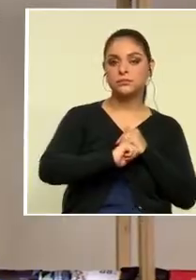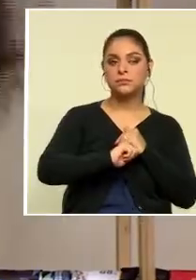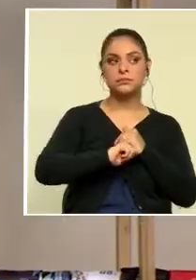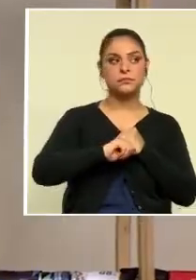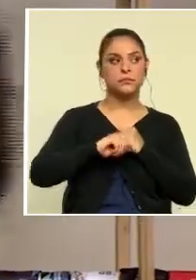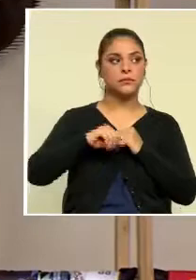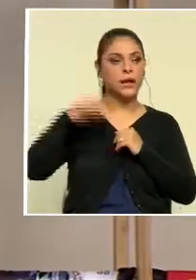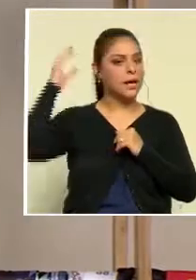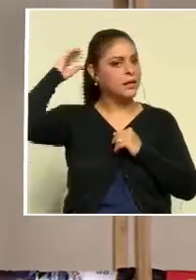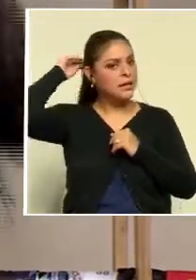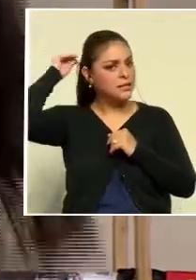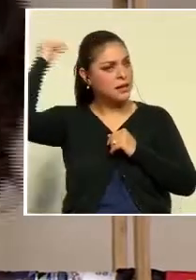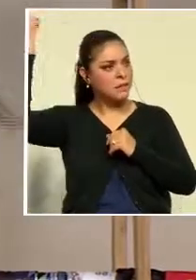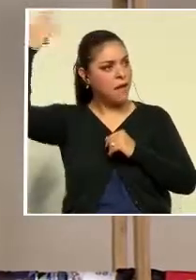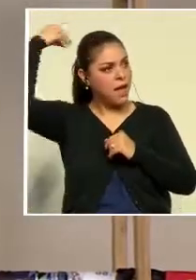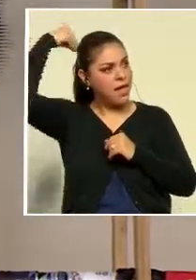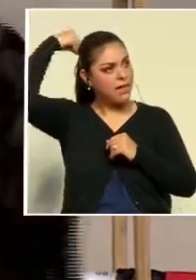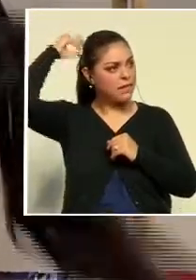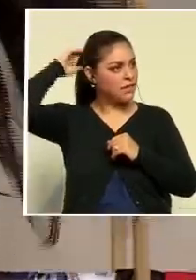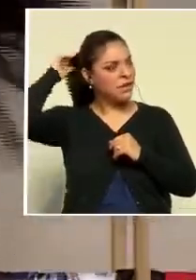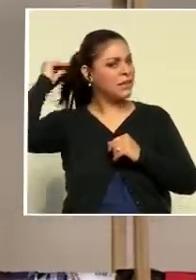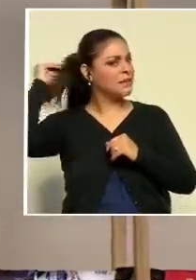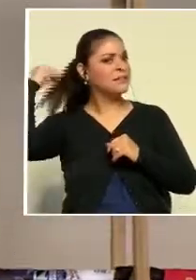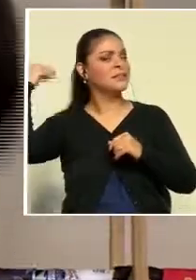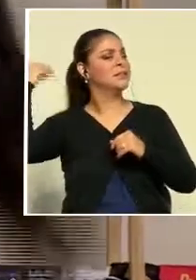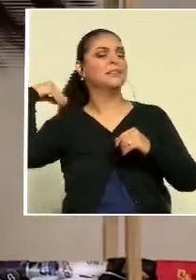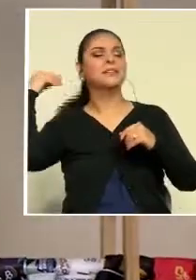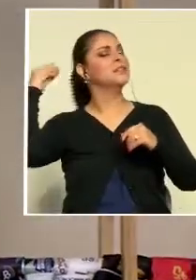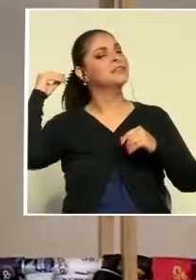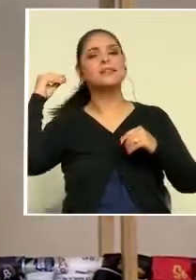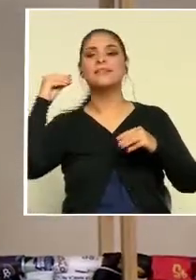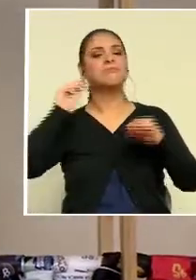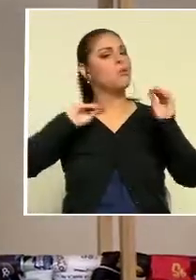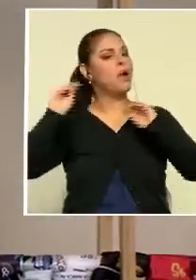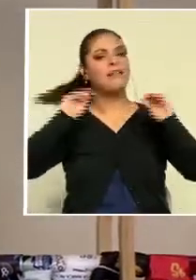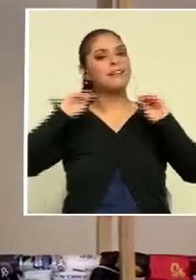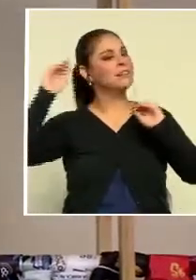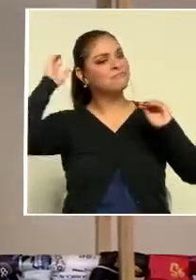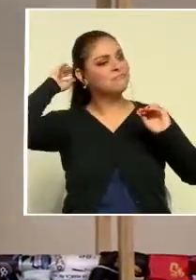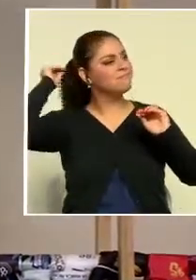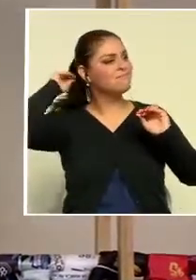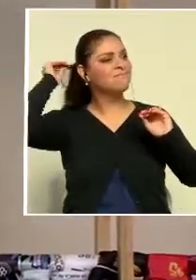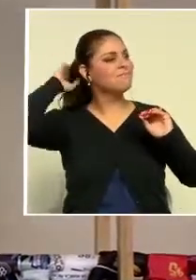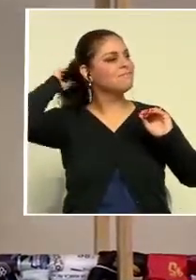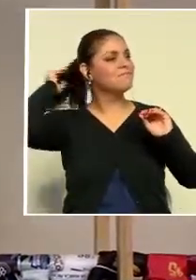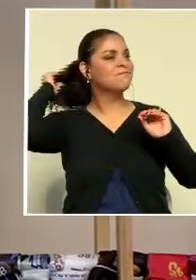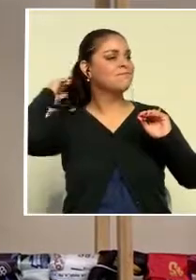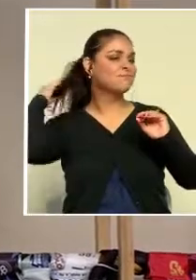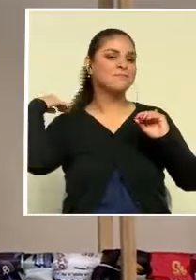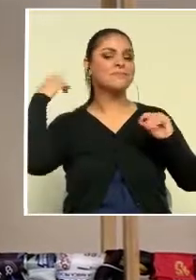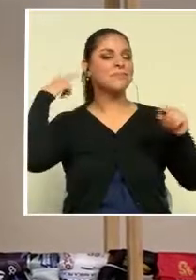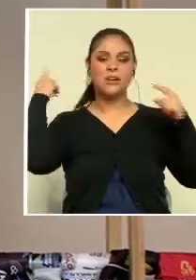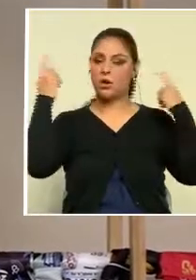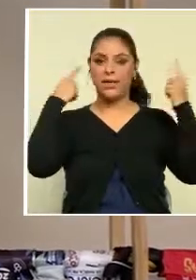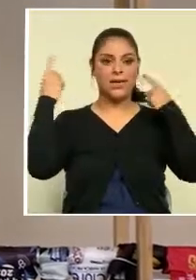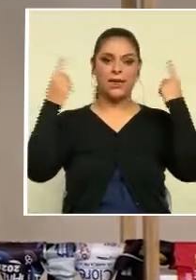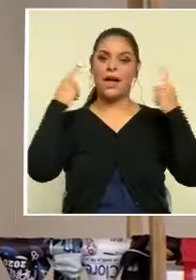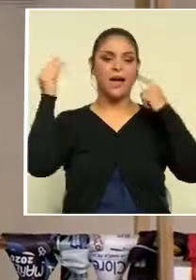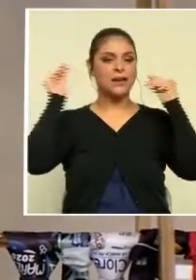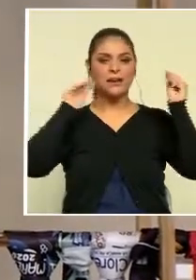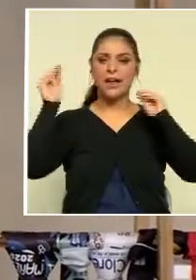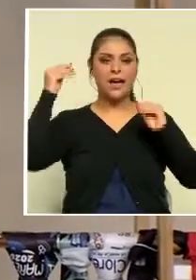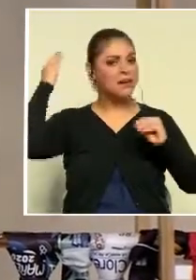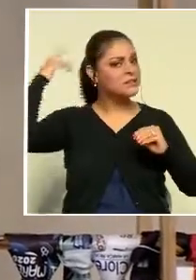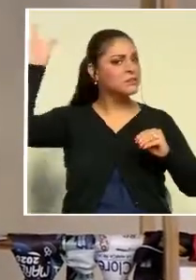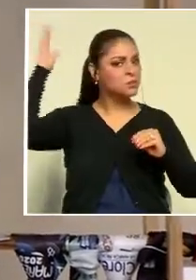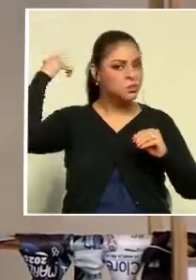cabello enredo hasta niños y niñas a ver vamos a girar lentamente para ver